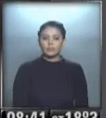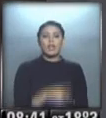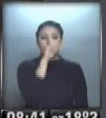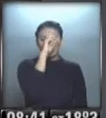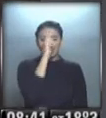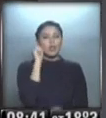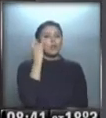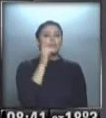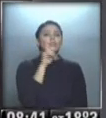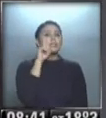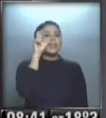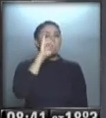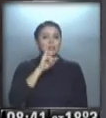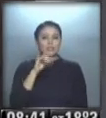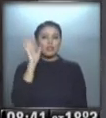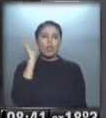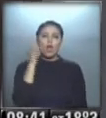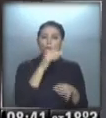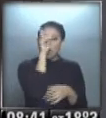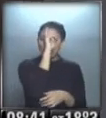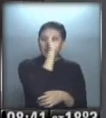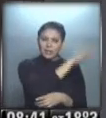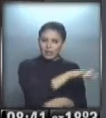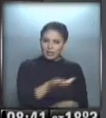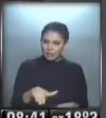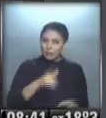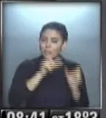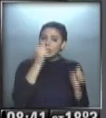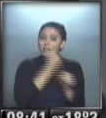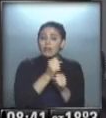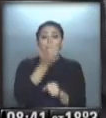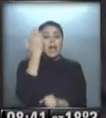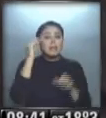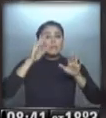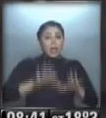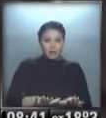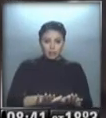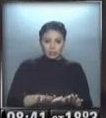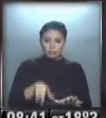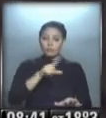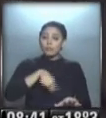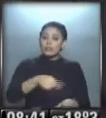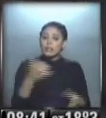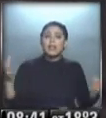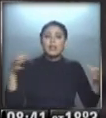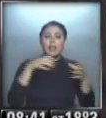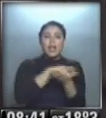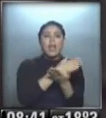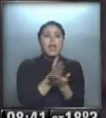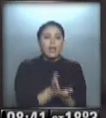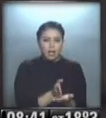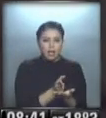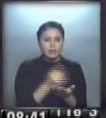El Hospital Gutiérrez es uno de los principales hospitales pediátricos de la República Argentina. Sus trabajadores ayer realizaron un paro por el cierre del área